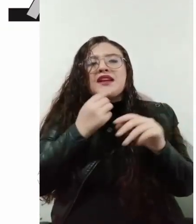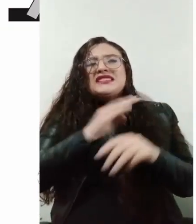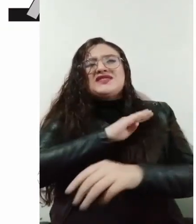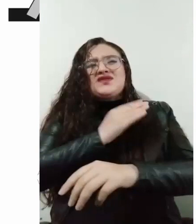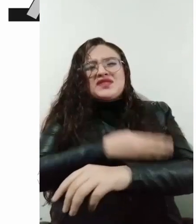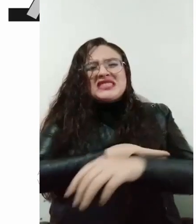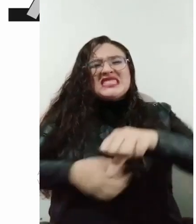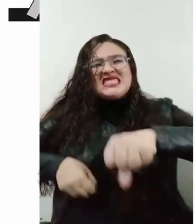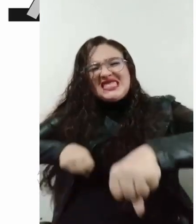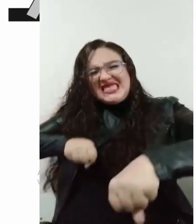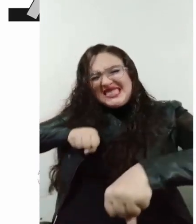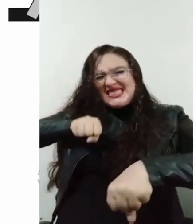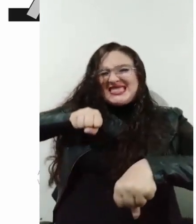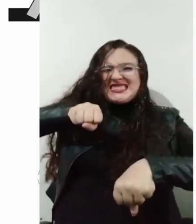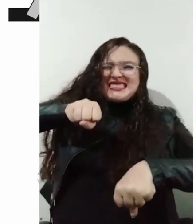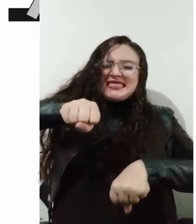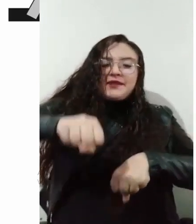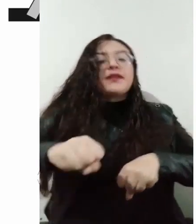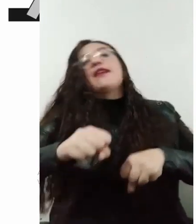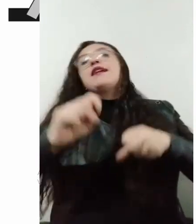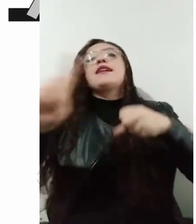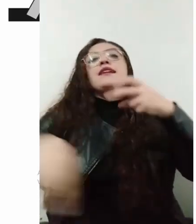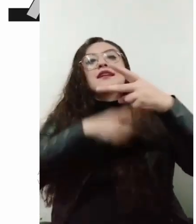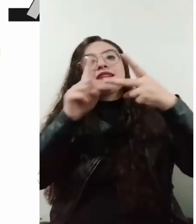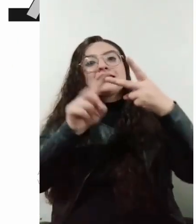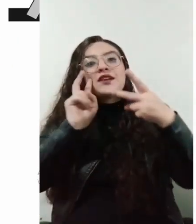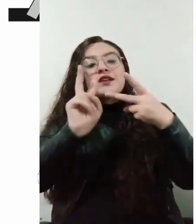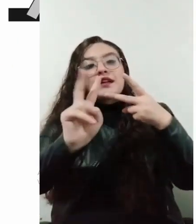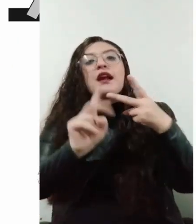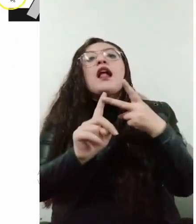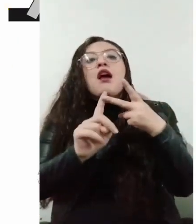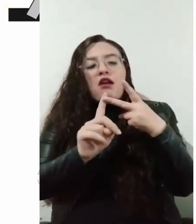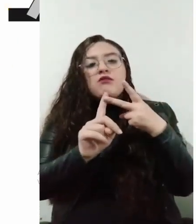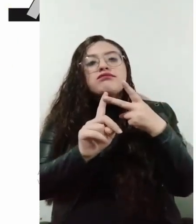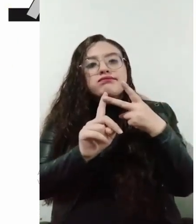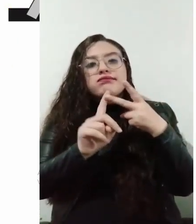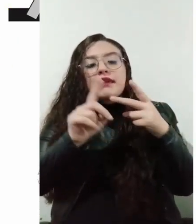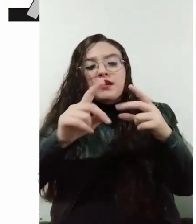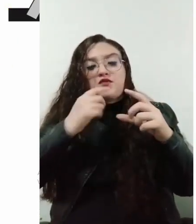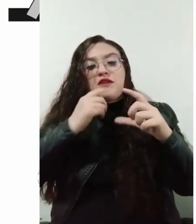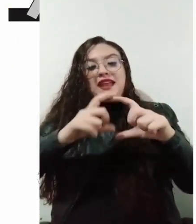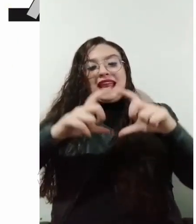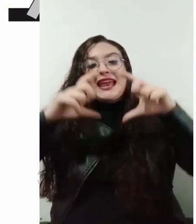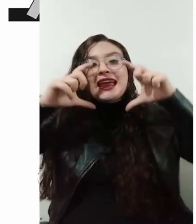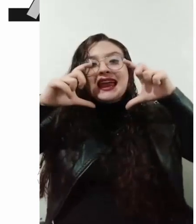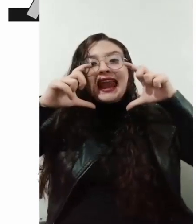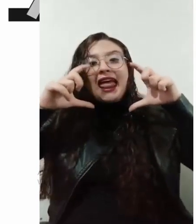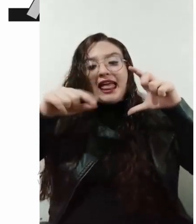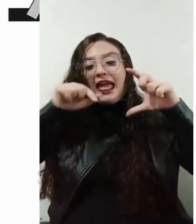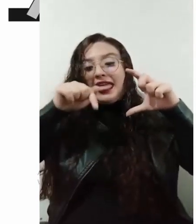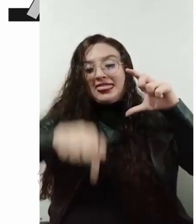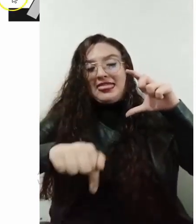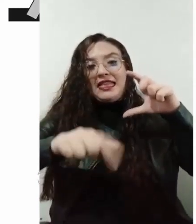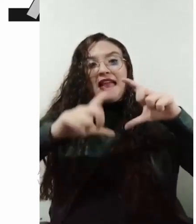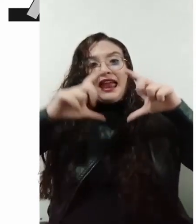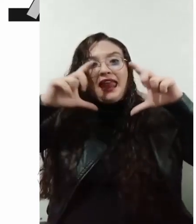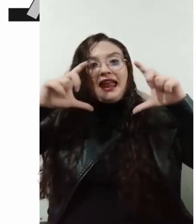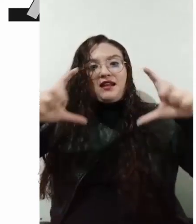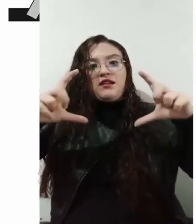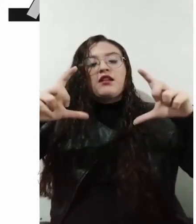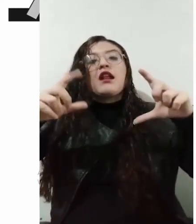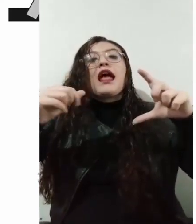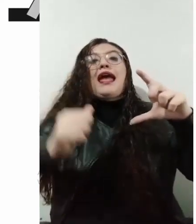tendría que imprimir muchísima más fuerza en el pedal. En el ejemplo número 2, lo que tengo es conectado el